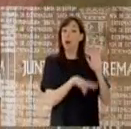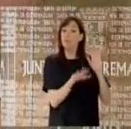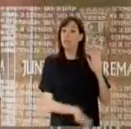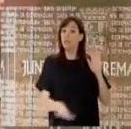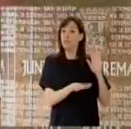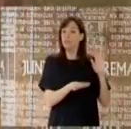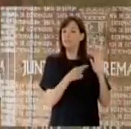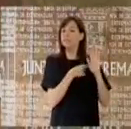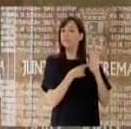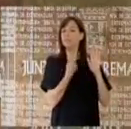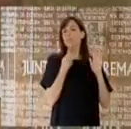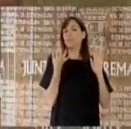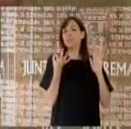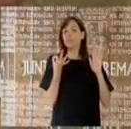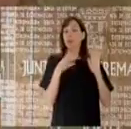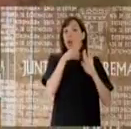son del